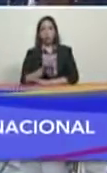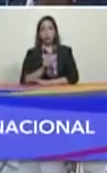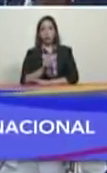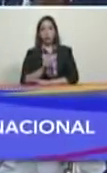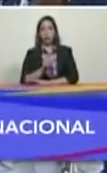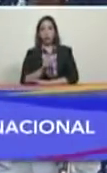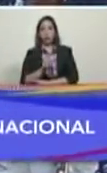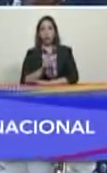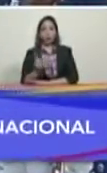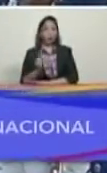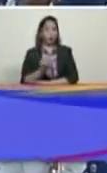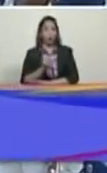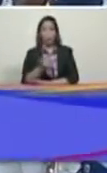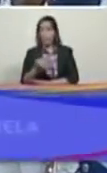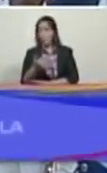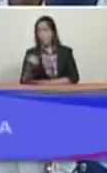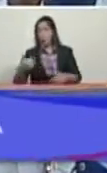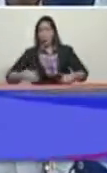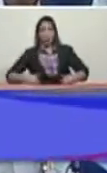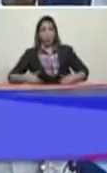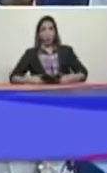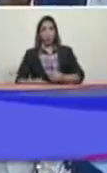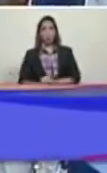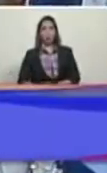No es poco el esfuerzo.